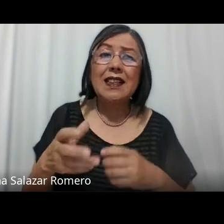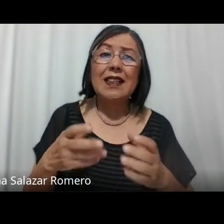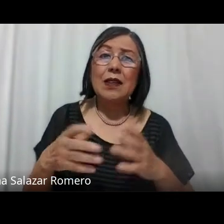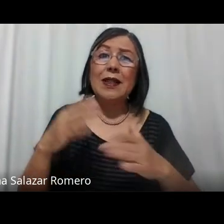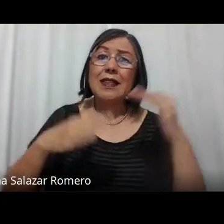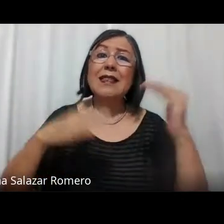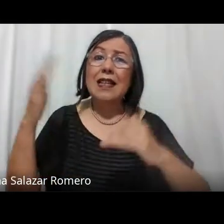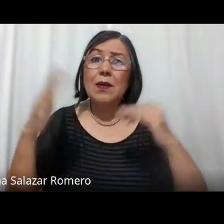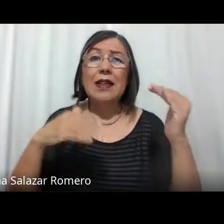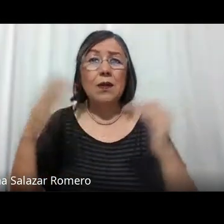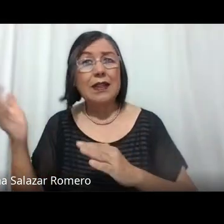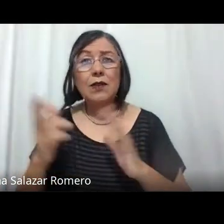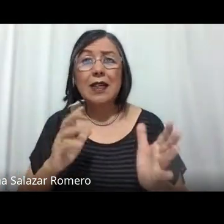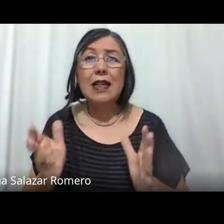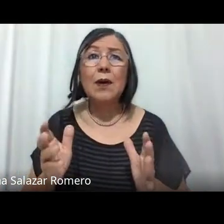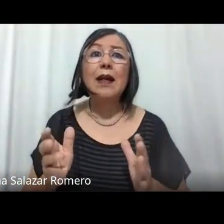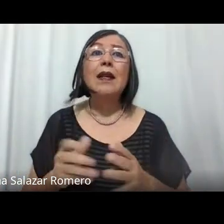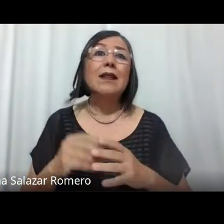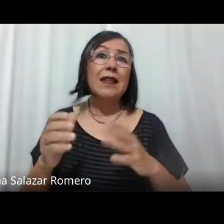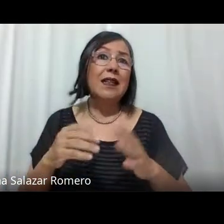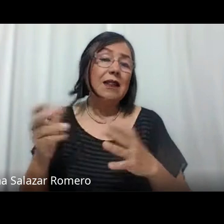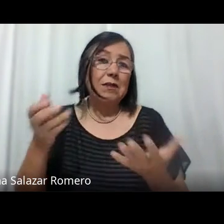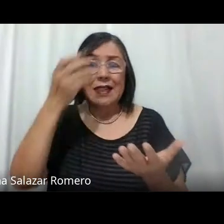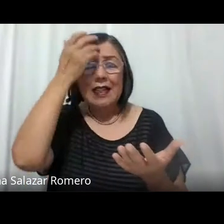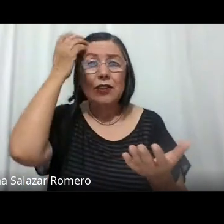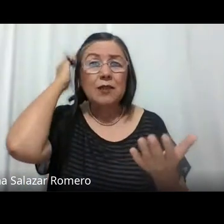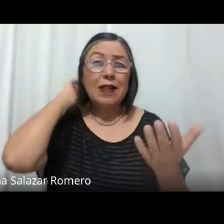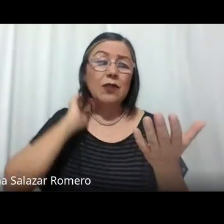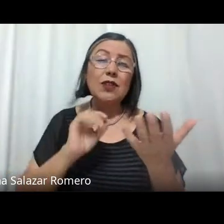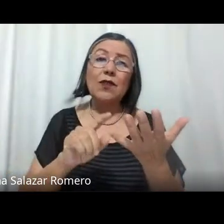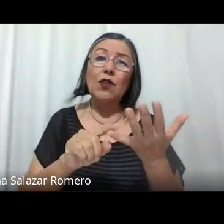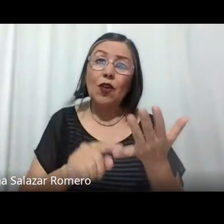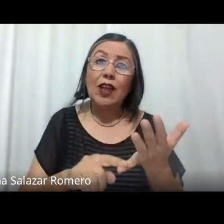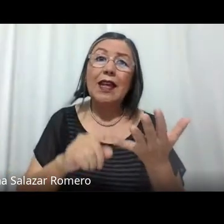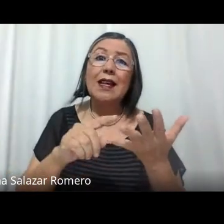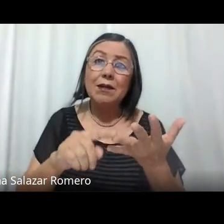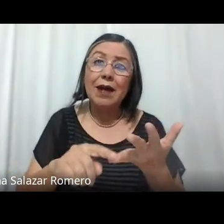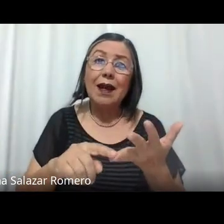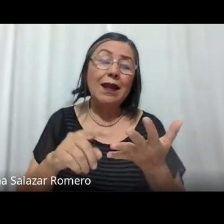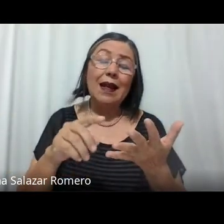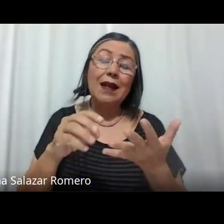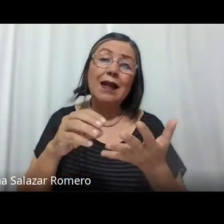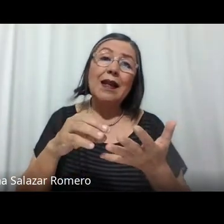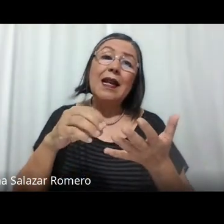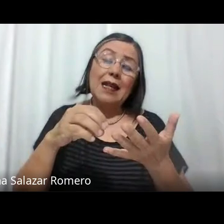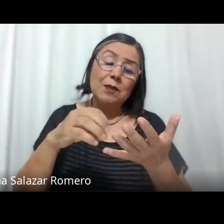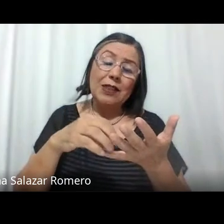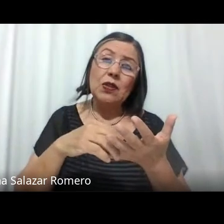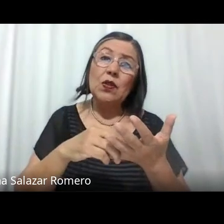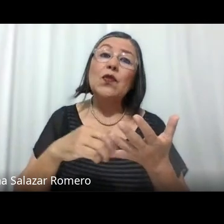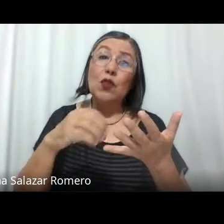identifica que la lengua de señas, al igual que cualquier otra lengua, maneja los aspectos de fonología,